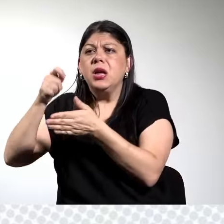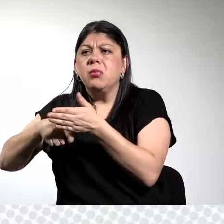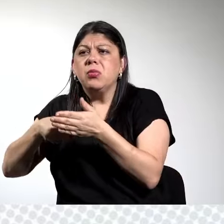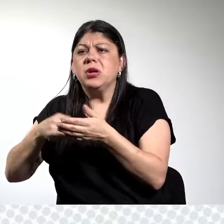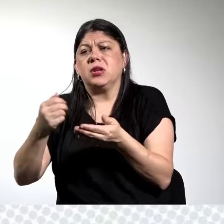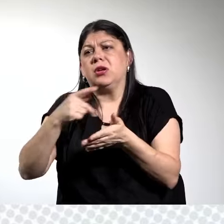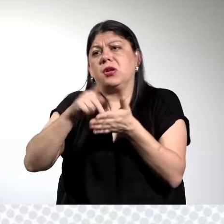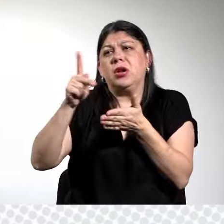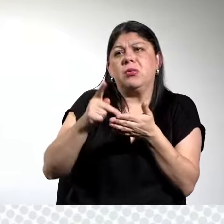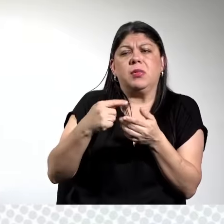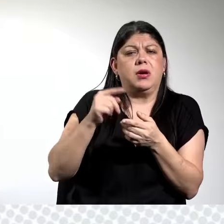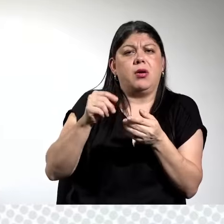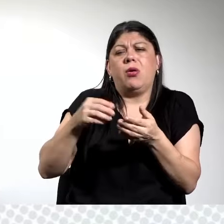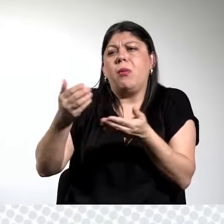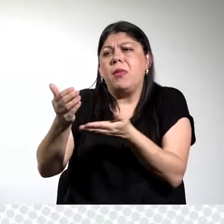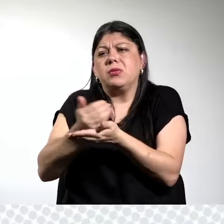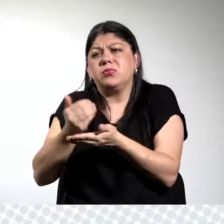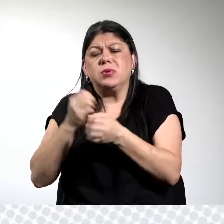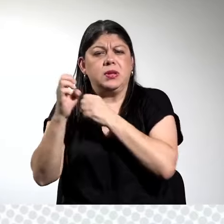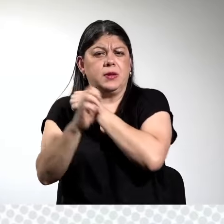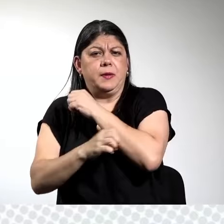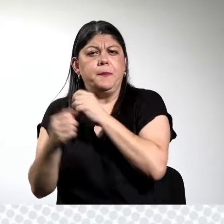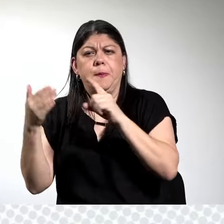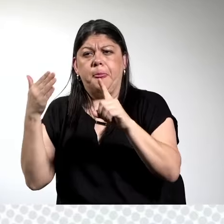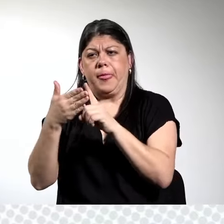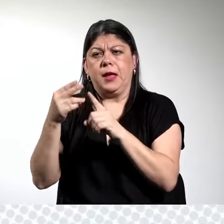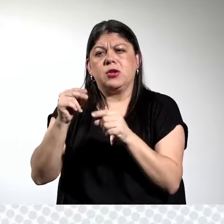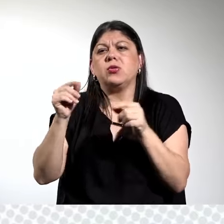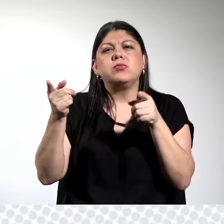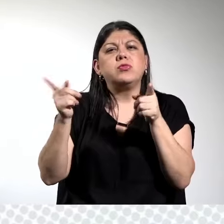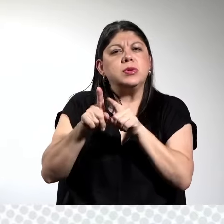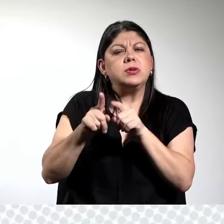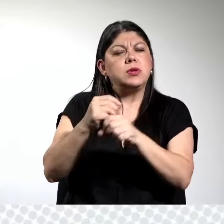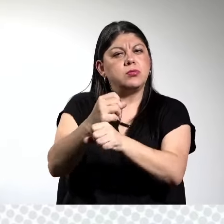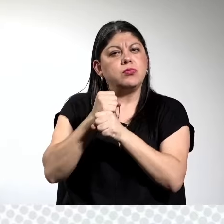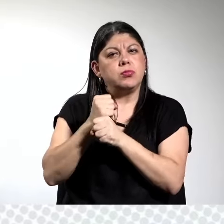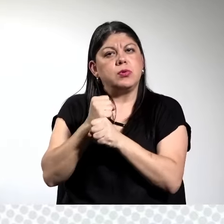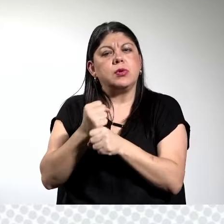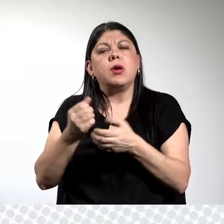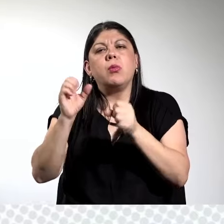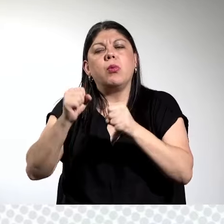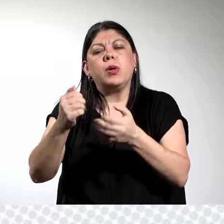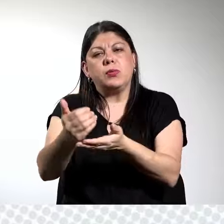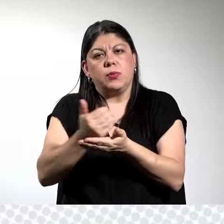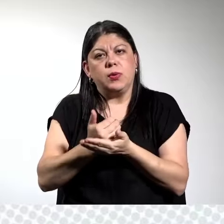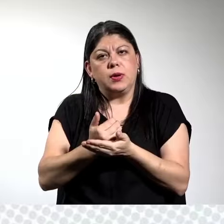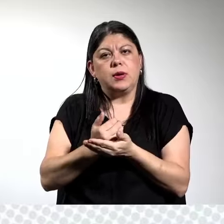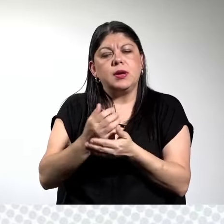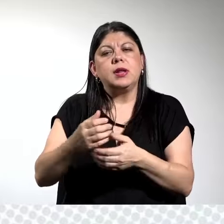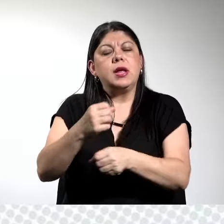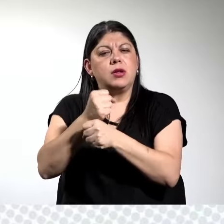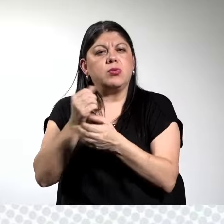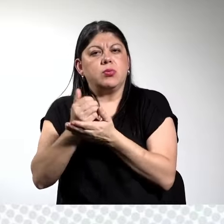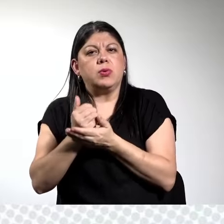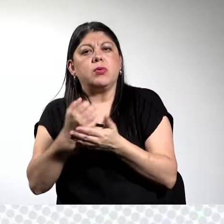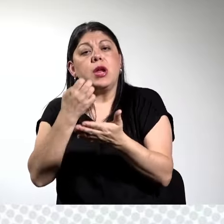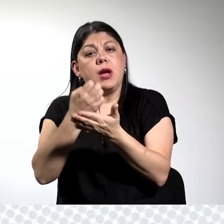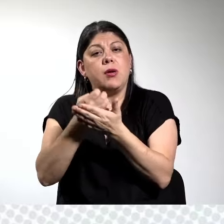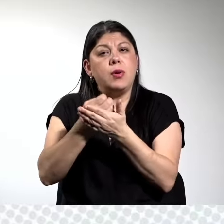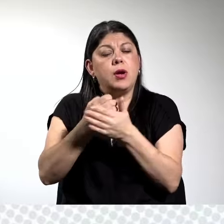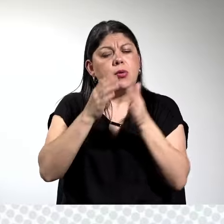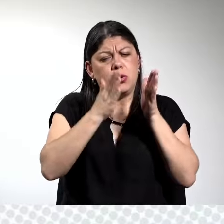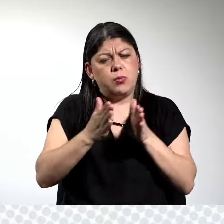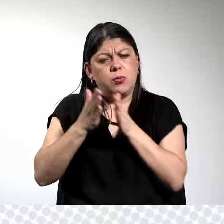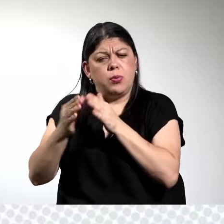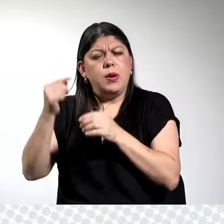los que no pagan o que va a hacer más inversión extranjera directa, nada de eso. Asegura inmediatamente tener los recursos. Lo que asegura tener los recursos es una economía planificada